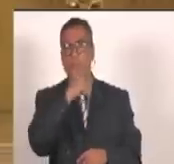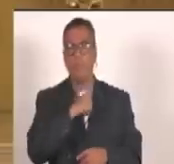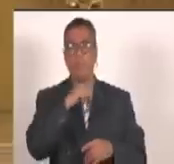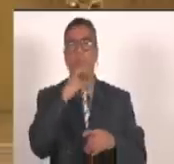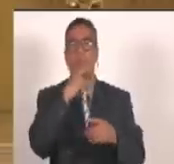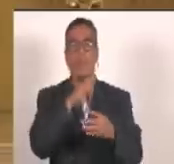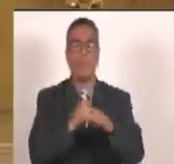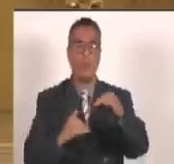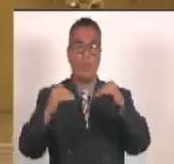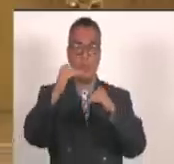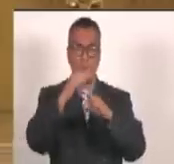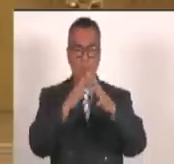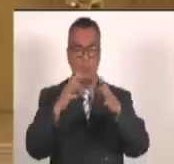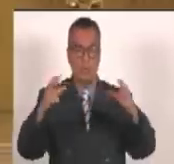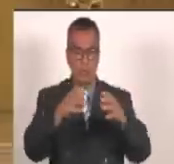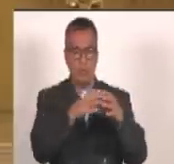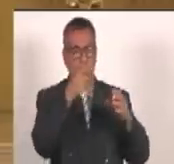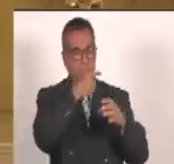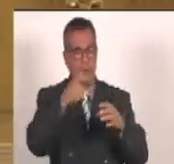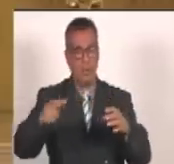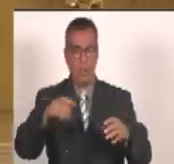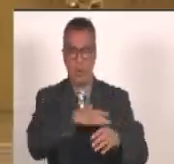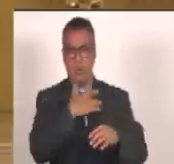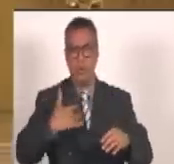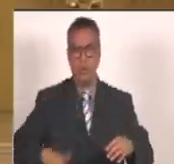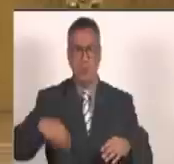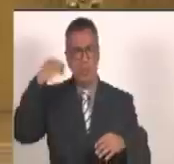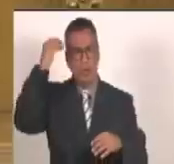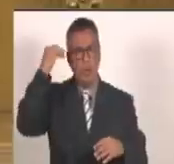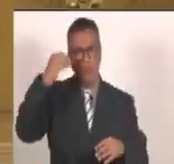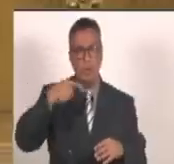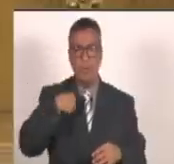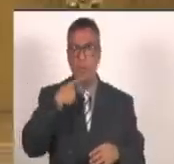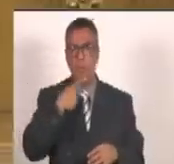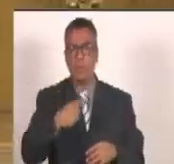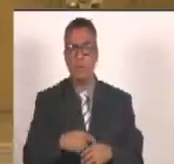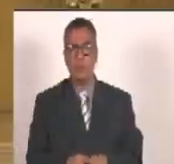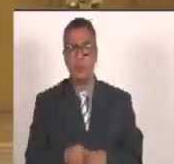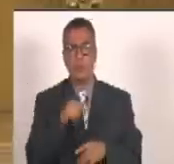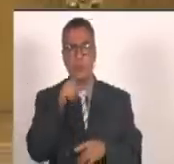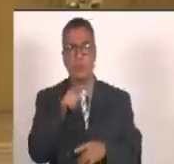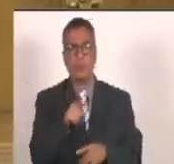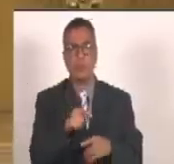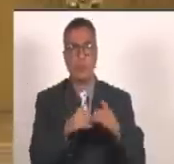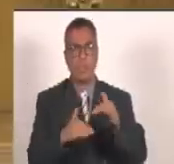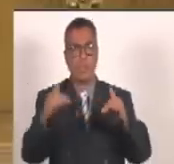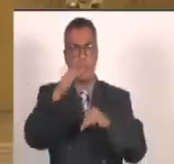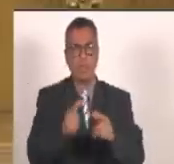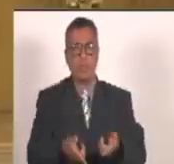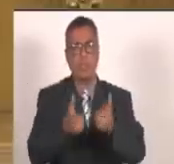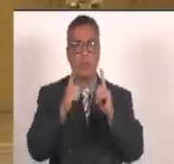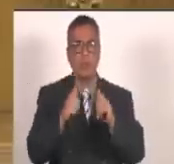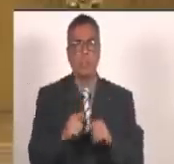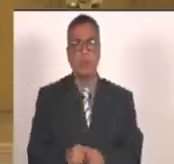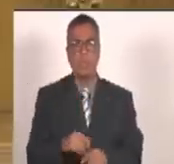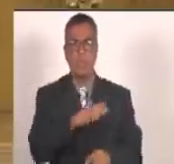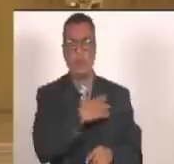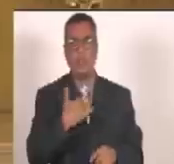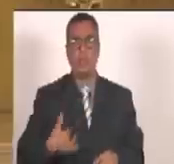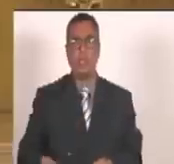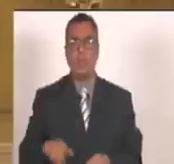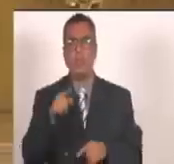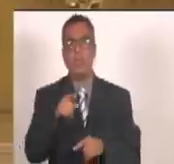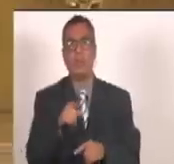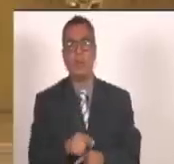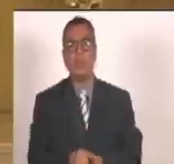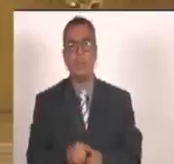que ha elevado al pueblo chino en su pensamiento. Me lo decía una de las altas autoridades chinas con la que